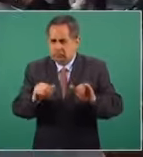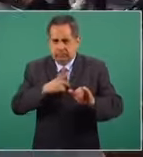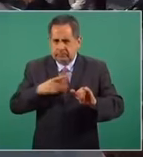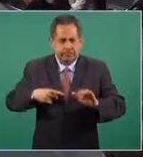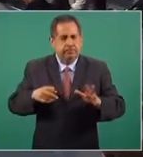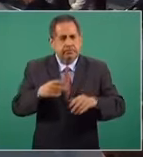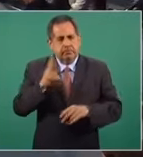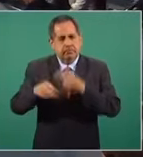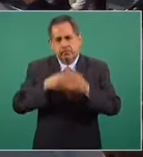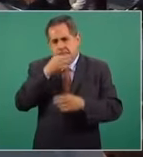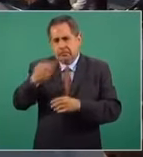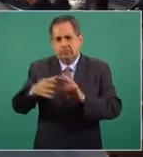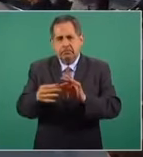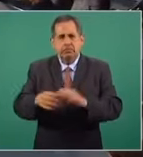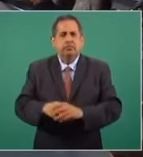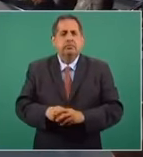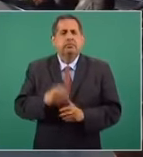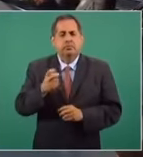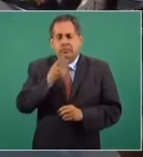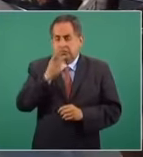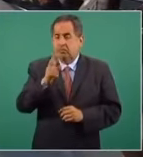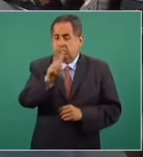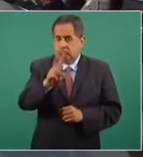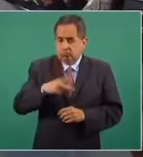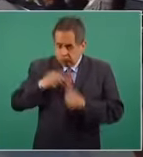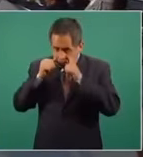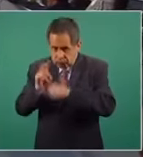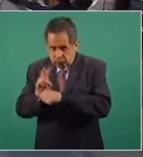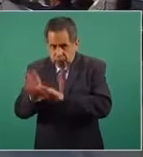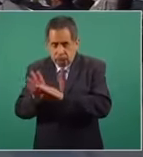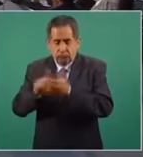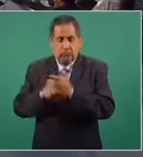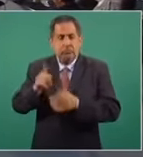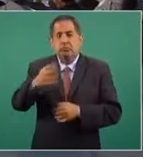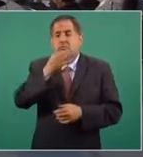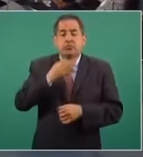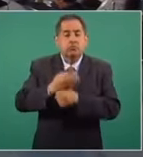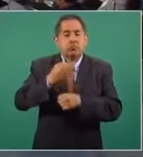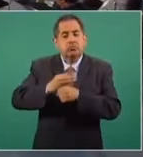es lo que puedo comentarle. Sí, pero sí estamos pendientes. Y qué bien que lo tratas. Yo